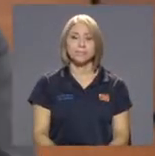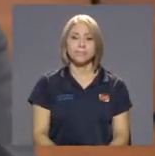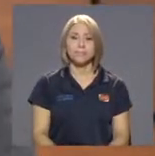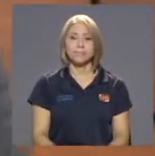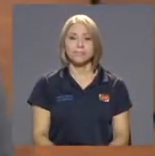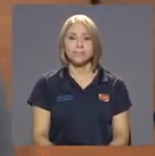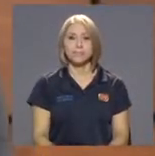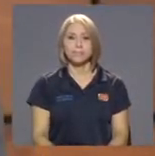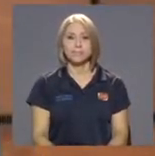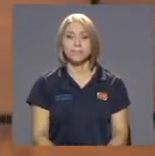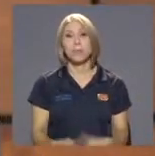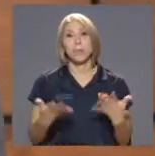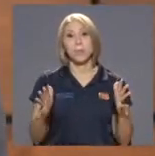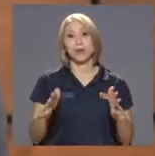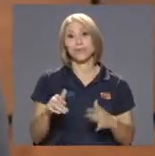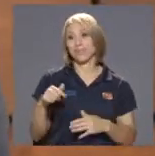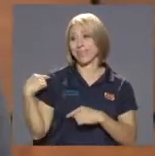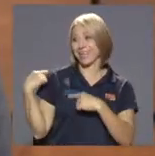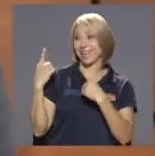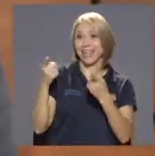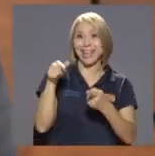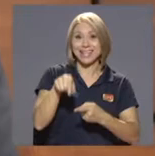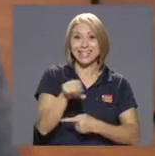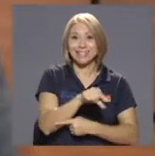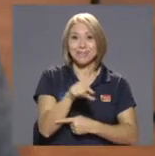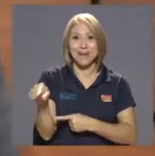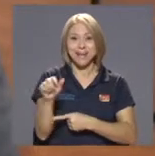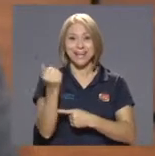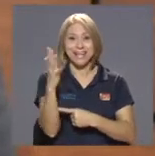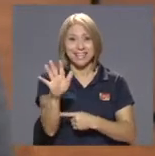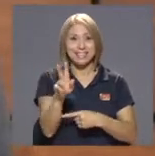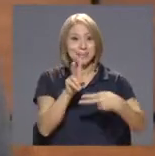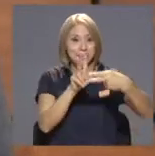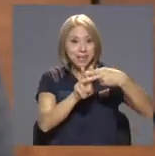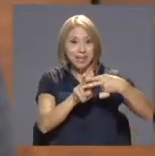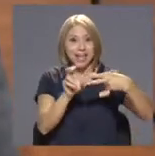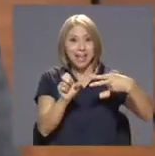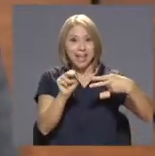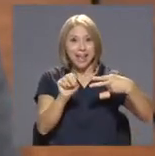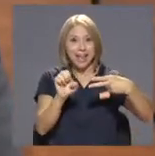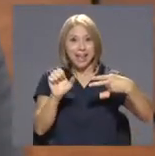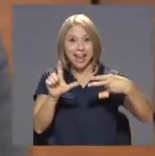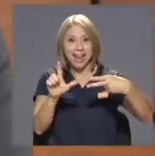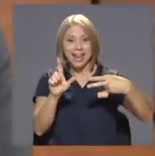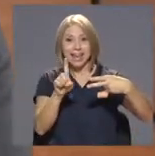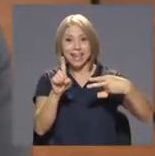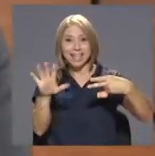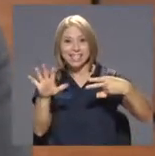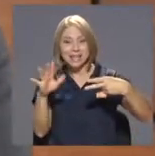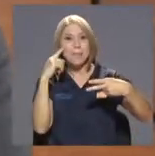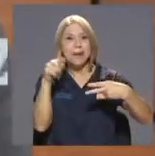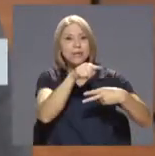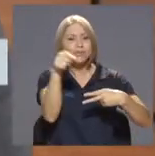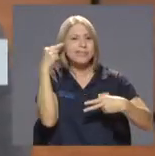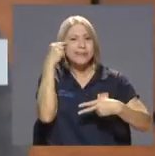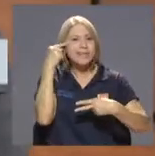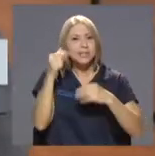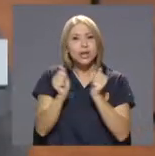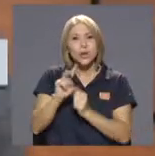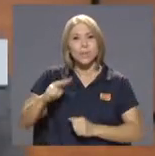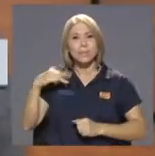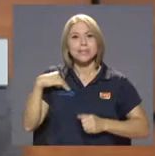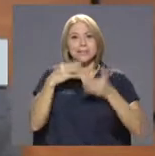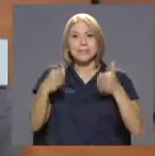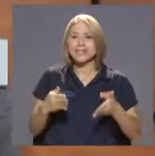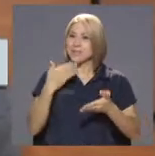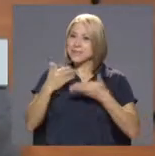Bueno, estamos en esta semana en el 15, utilice el hashtag en el 15 para que reflexione profundamente con nuestra viceministra. Bienvenida, buenos días,